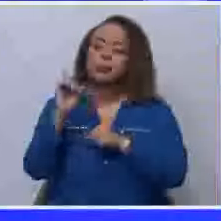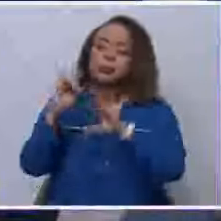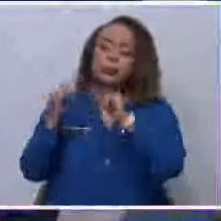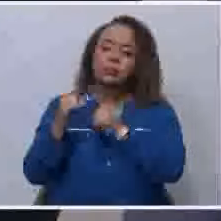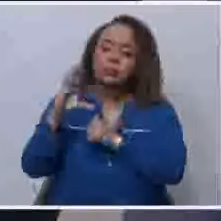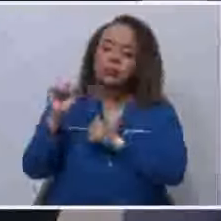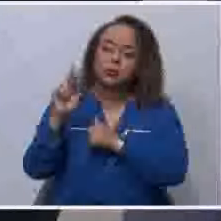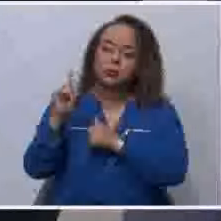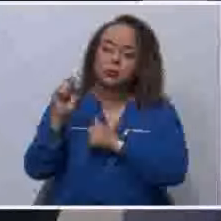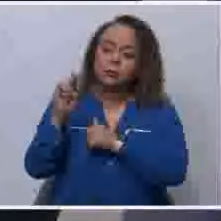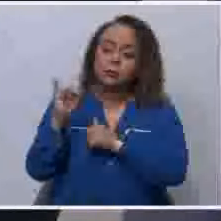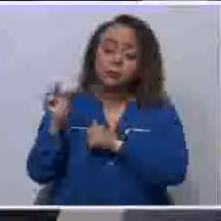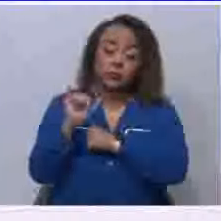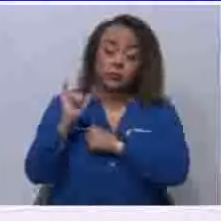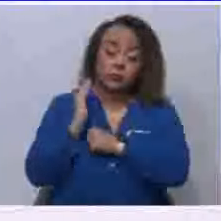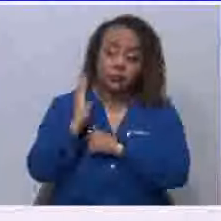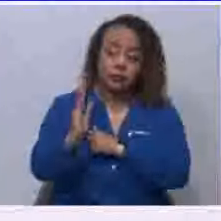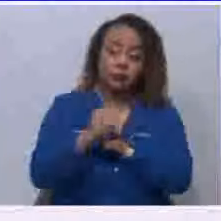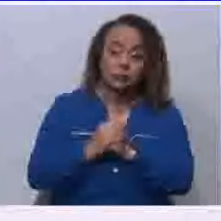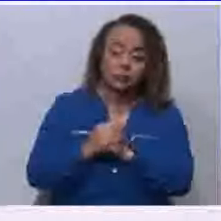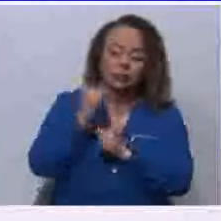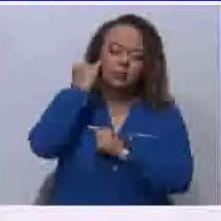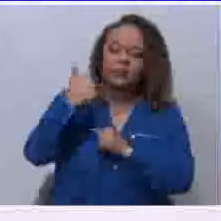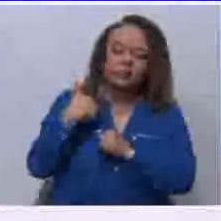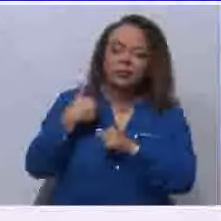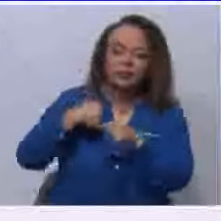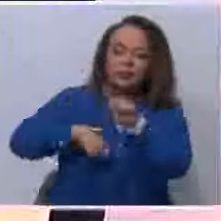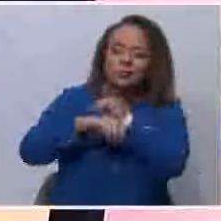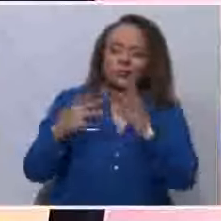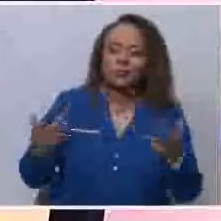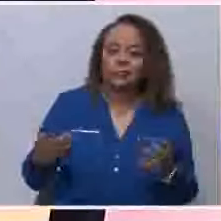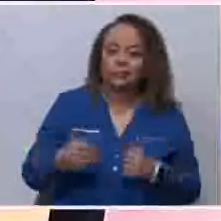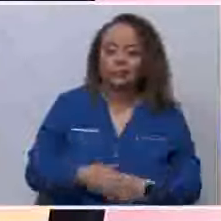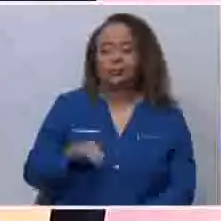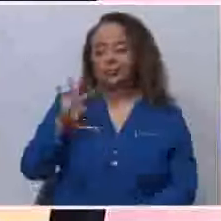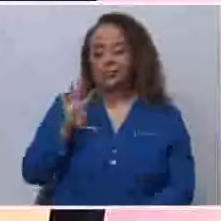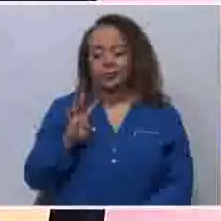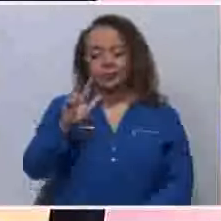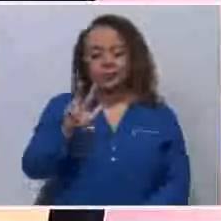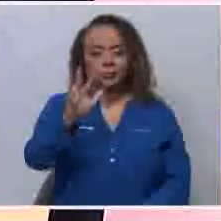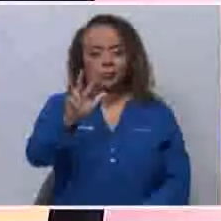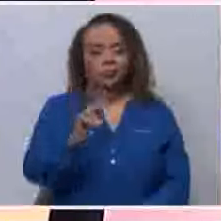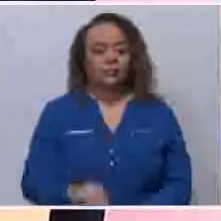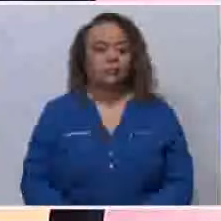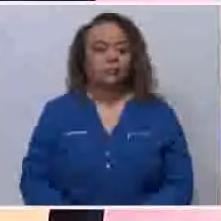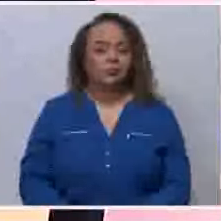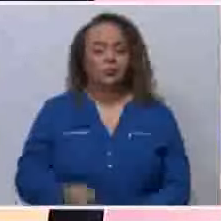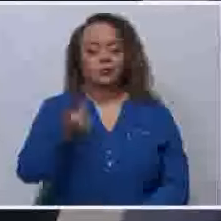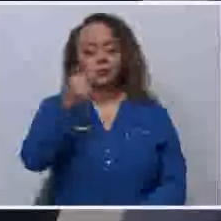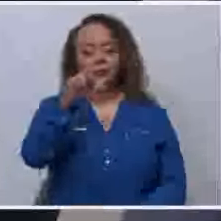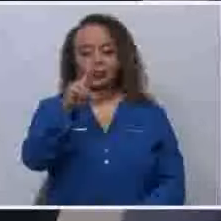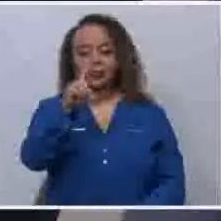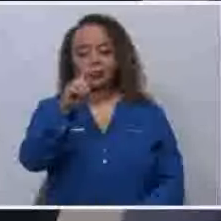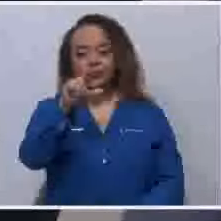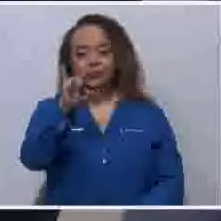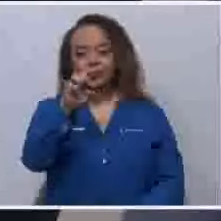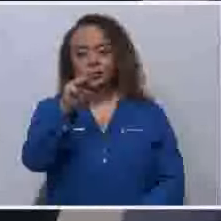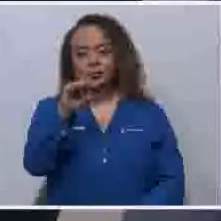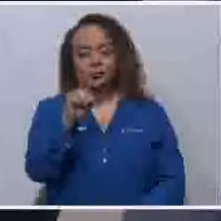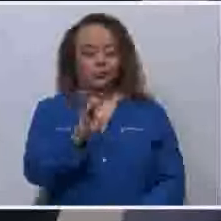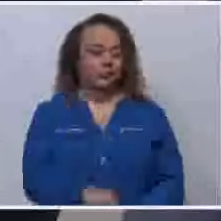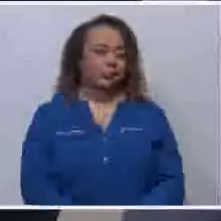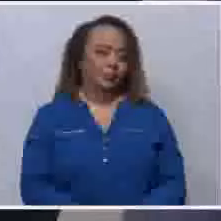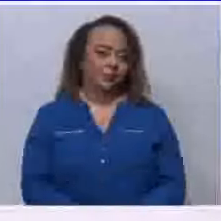Cárdenas, dijiste? Como extremo con Palencia. ¿Qué idea tenía de fútbol Palencia? 4-3-3, sí. Elaboración, guardiolismo. Correcto. No le ponemos el otro